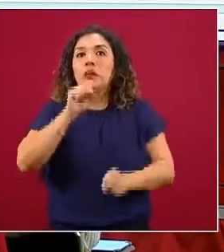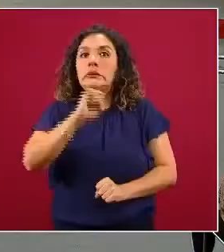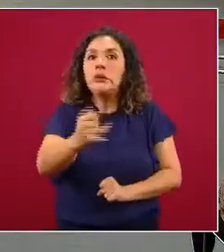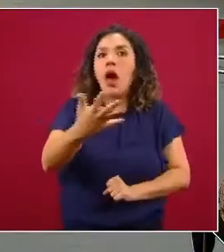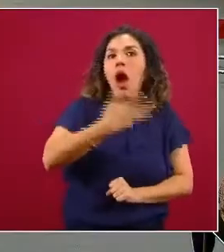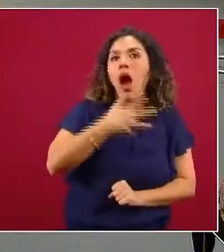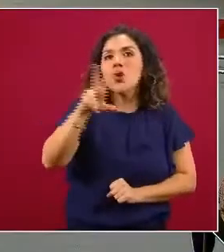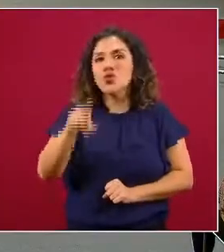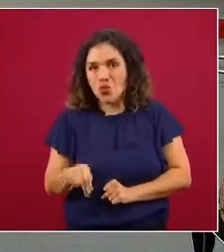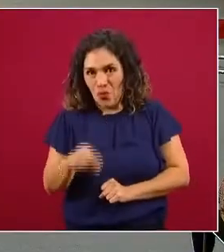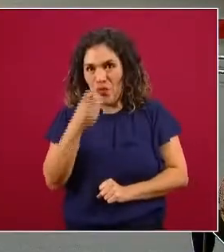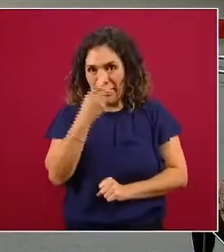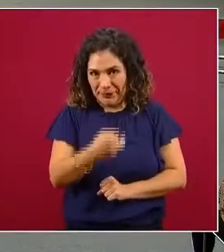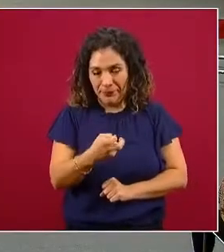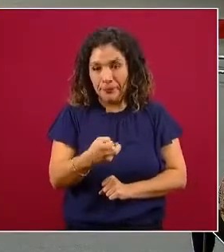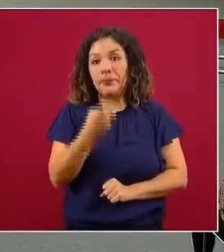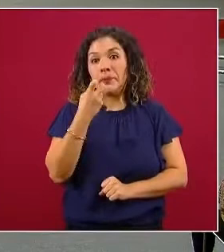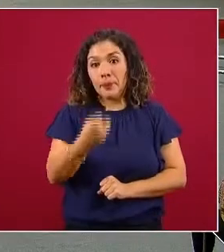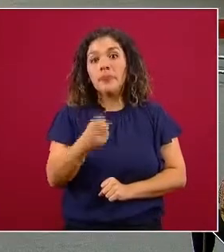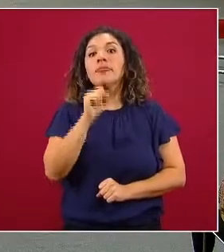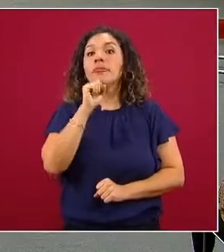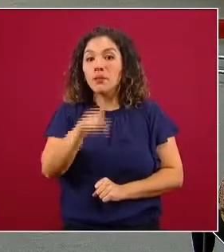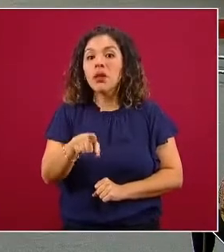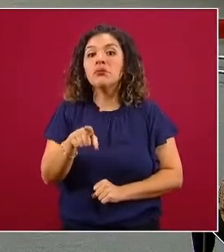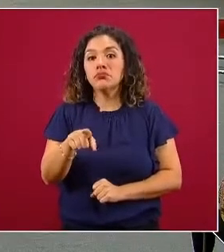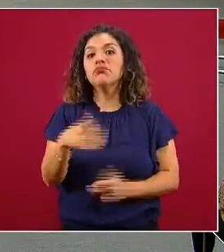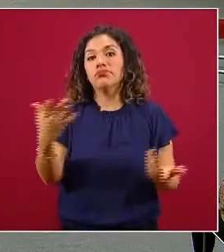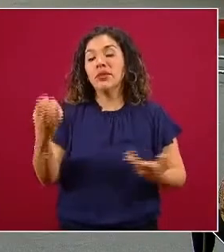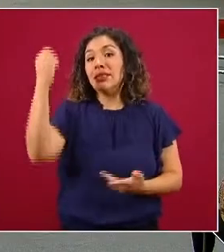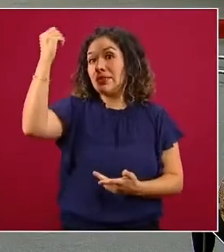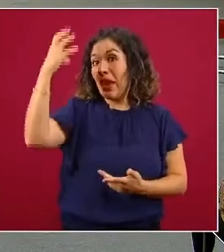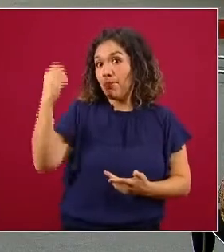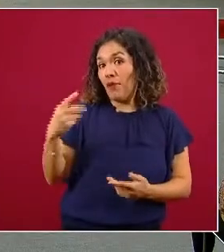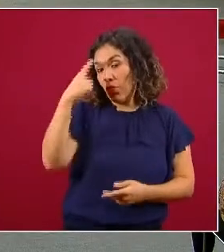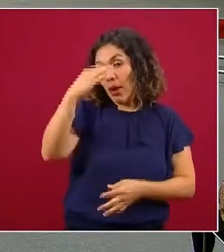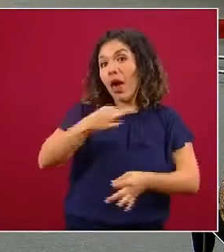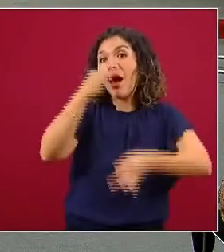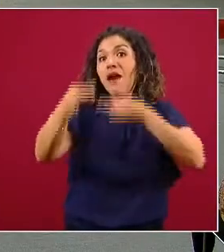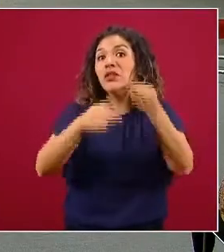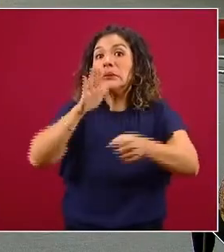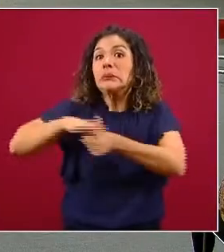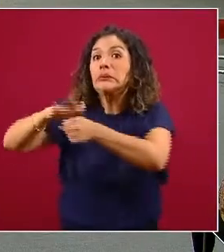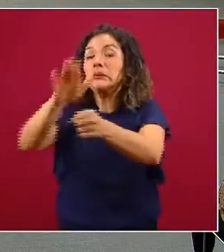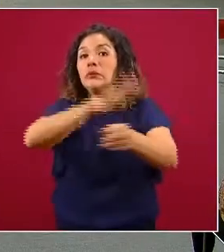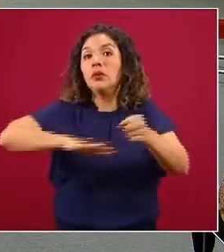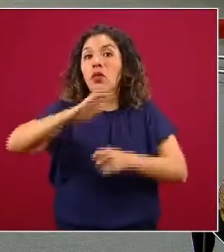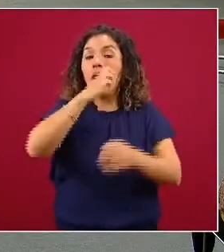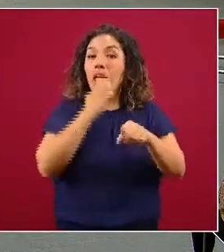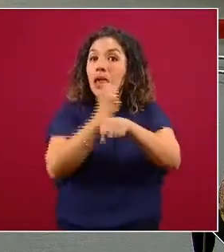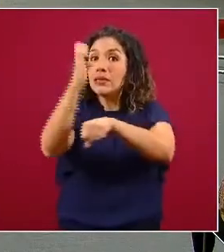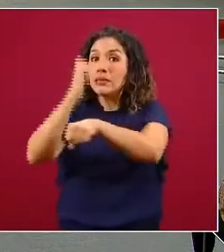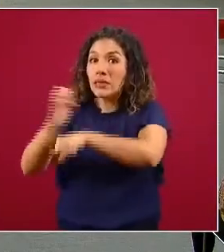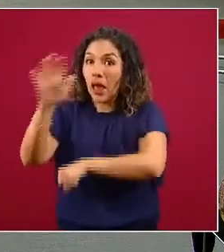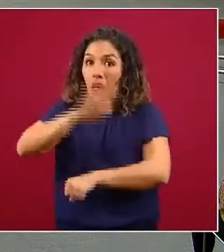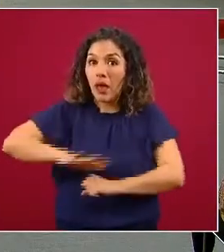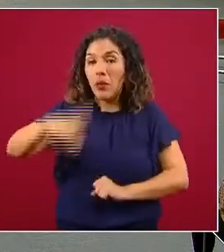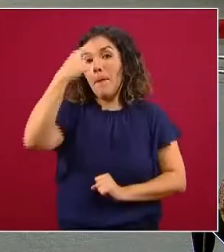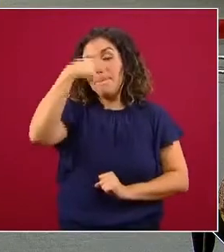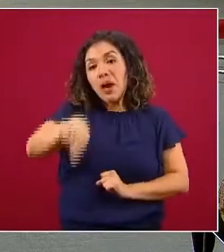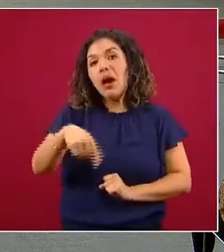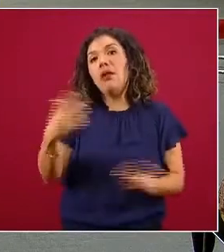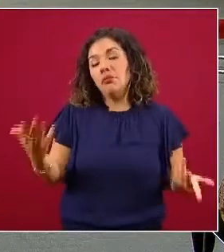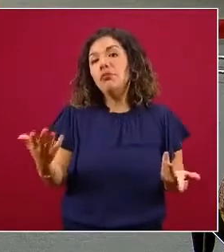cama disponible. Pero entonces también esto es, o el semáforo de riesgo, alertamiento para la entidad federativa para